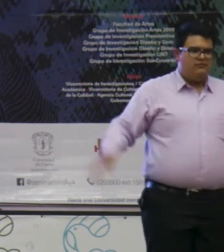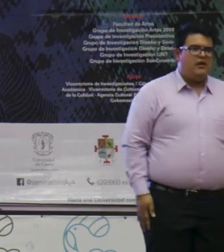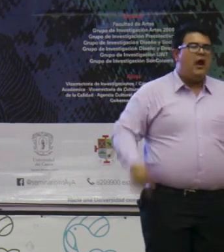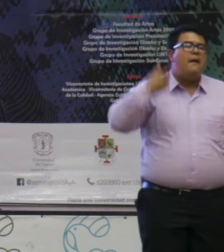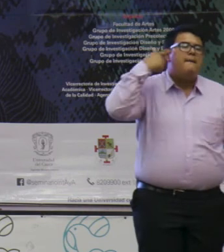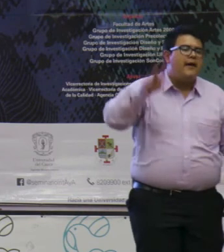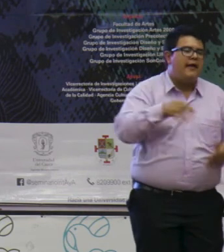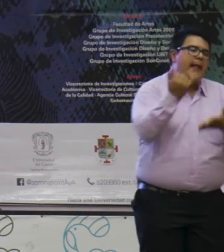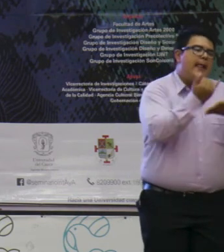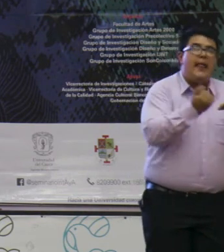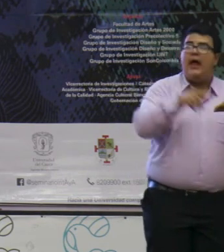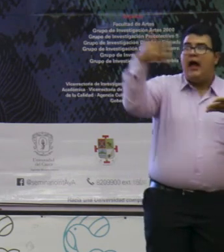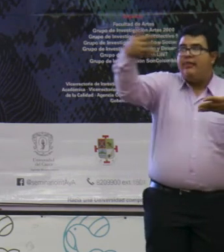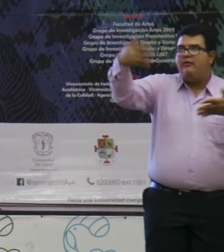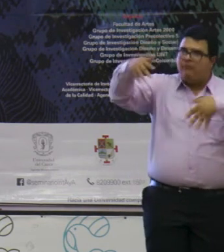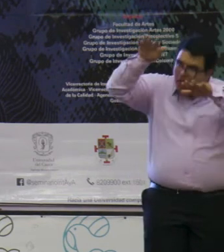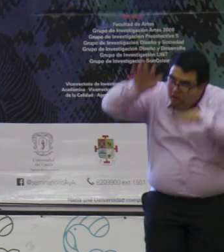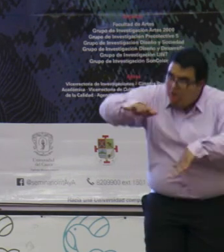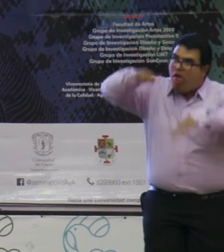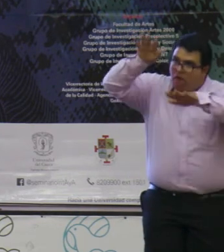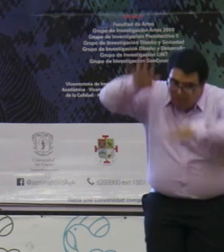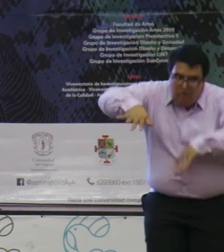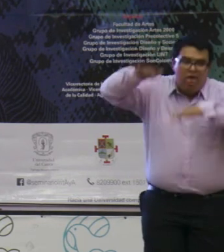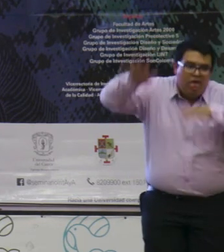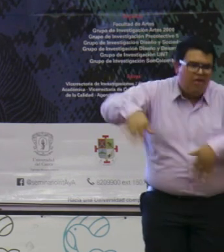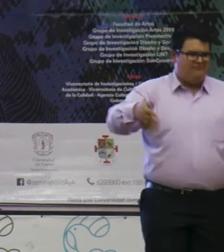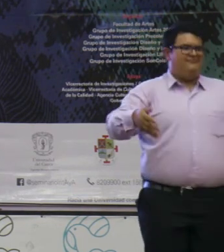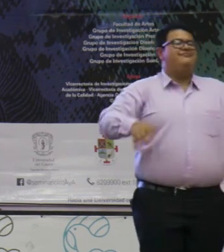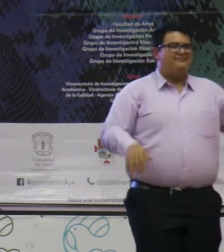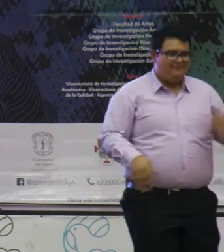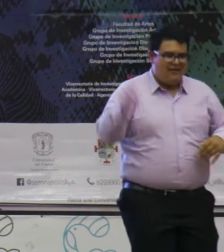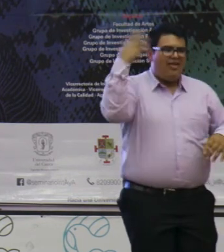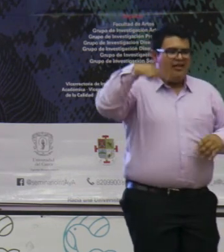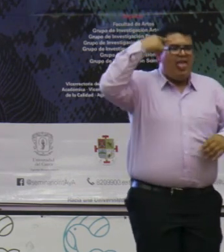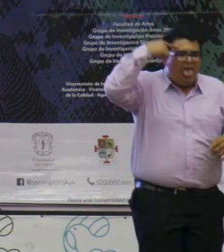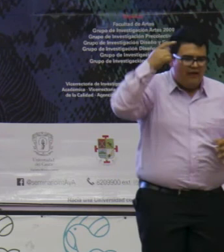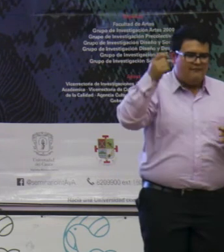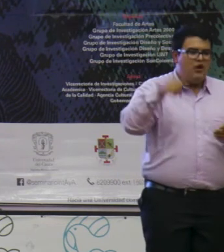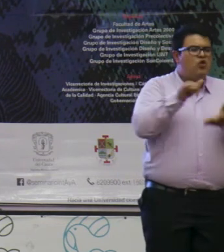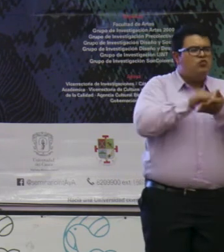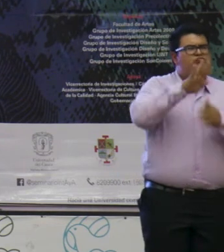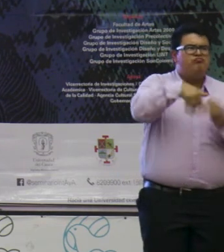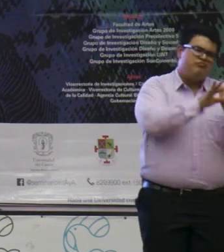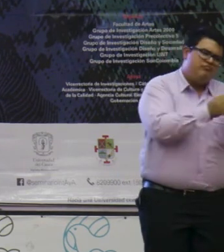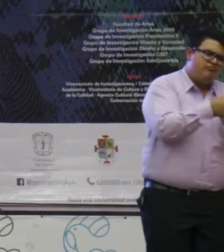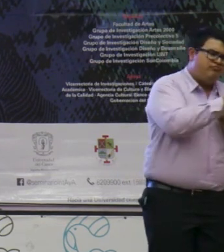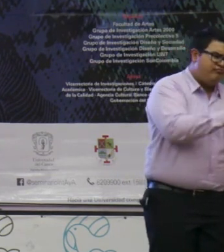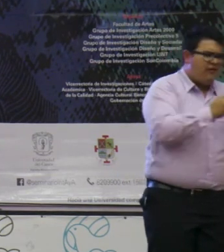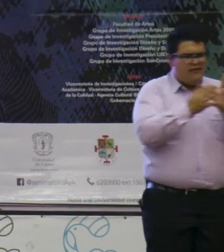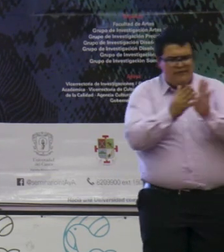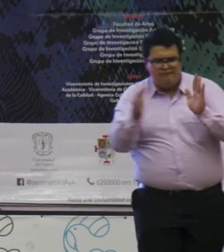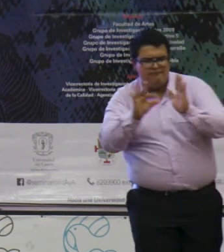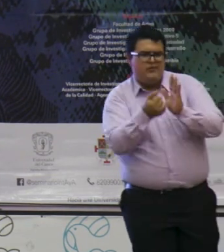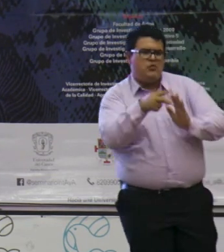al texto. Eso es interesante de rastrear. Y no es muy distinto a lo que va a ocurrir entre el siglo XIX y el siglo XX.